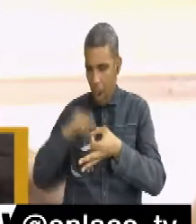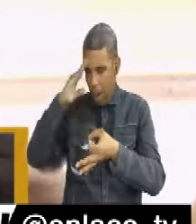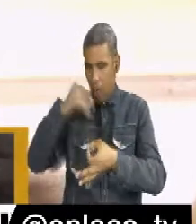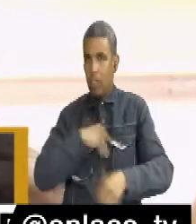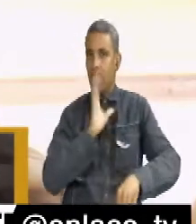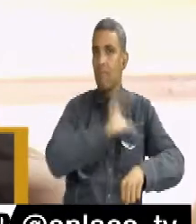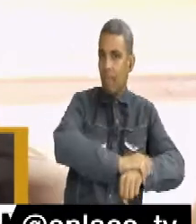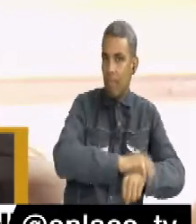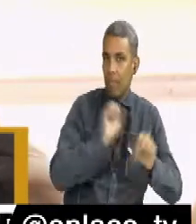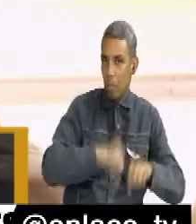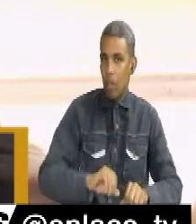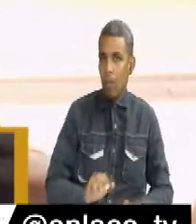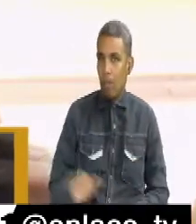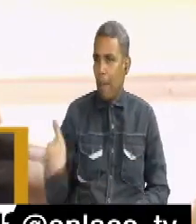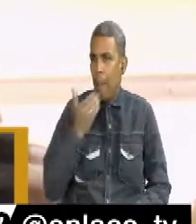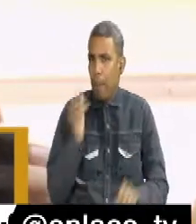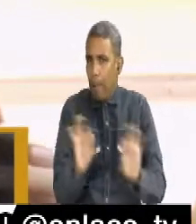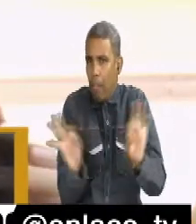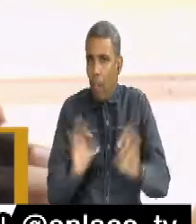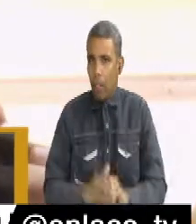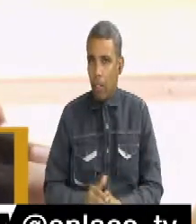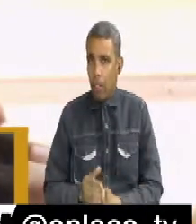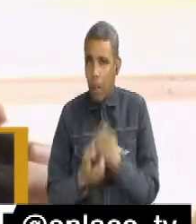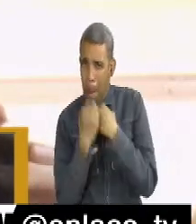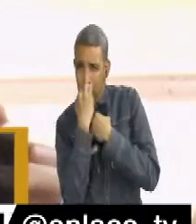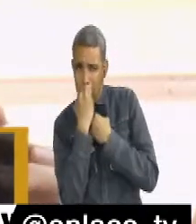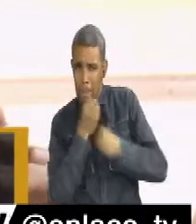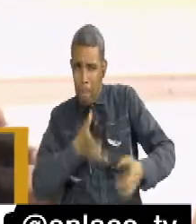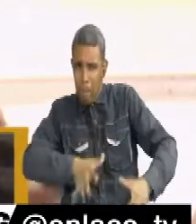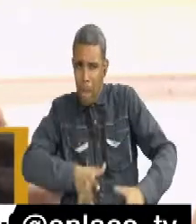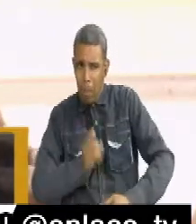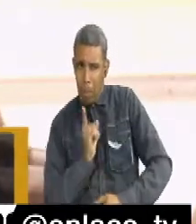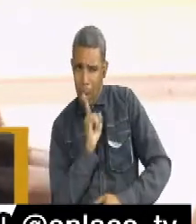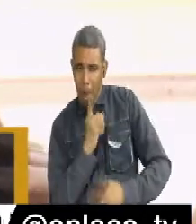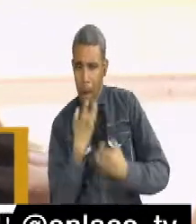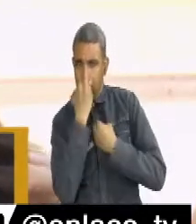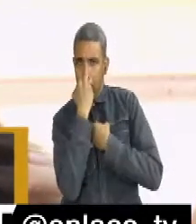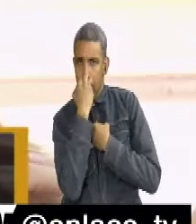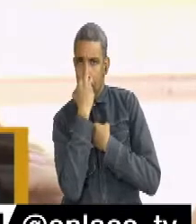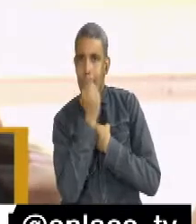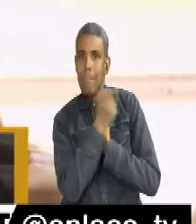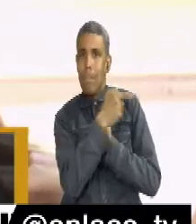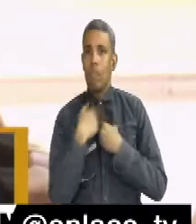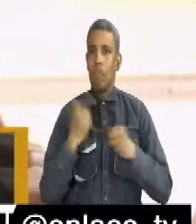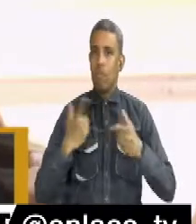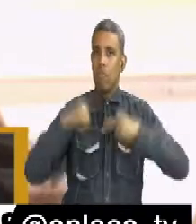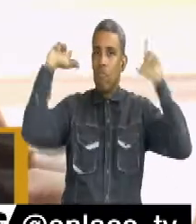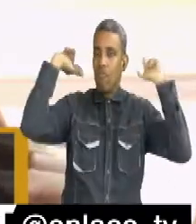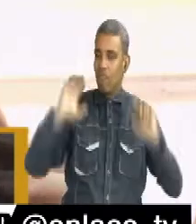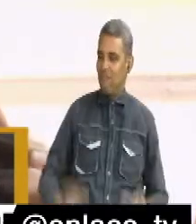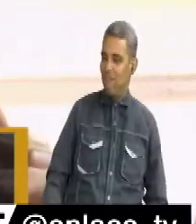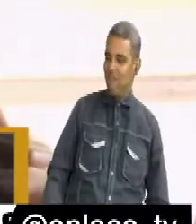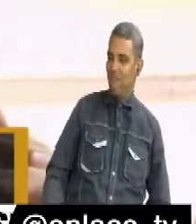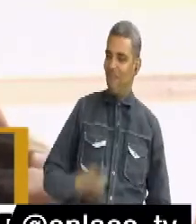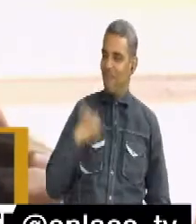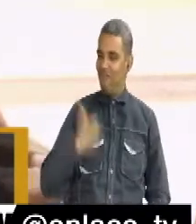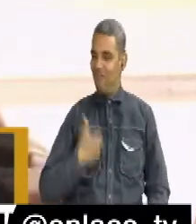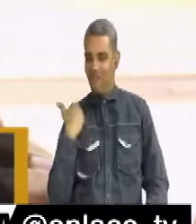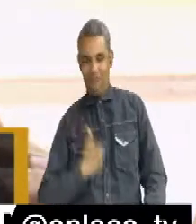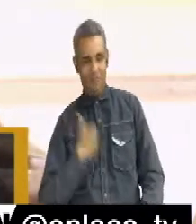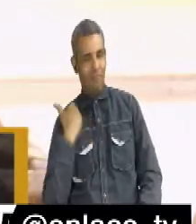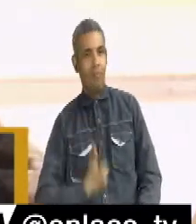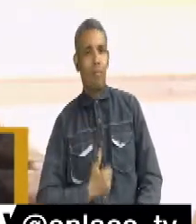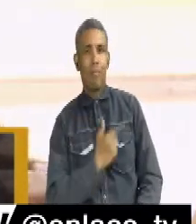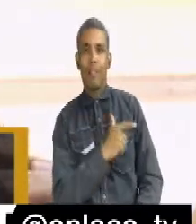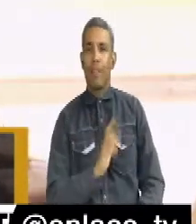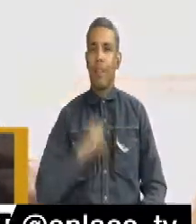indiferencia, de pronto miedo o algún tema de las personas víctimas, que no se atreven a denunciar este